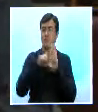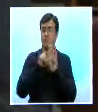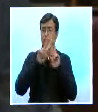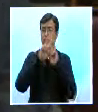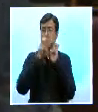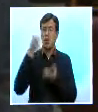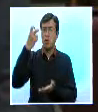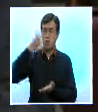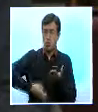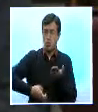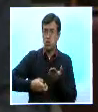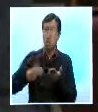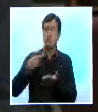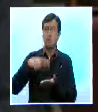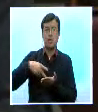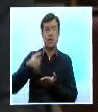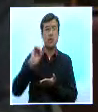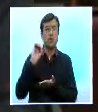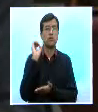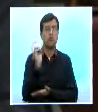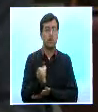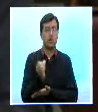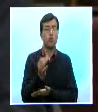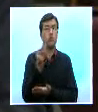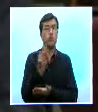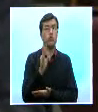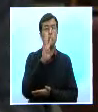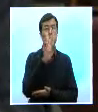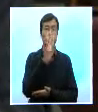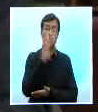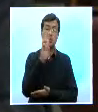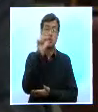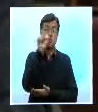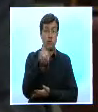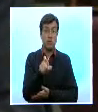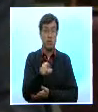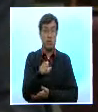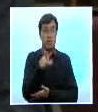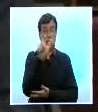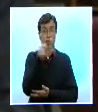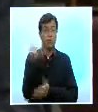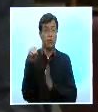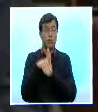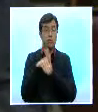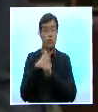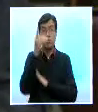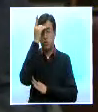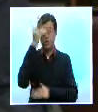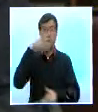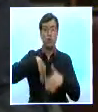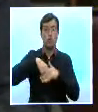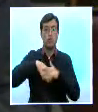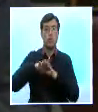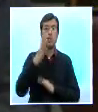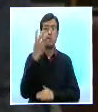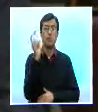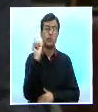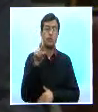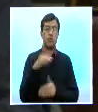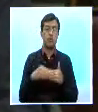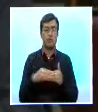remisión que incluyó finalmente a alrededor de 46 mil clientes con deudas de hasta 15 mil dólares con el